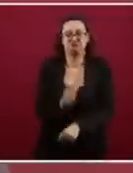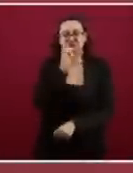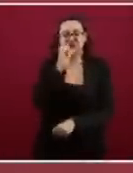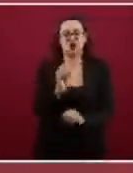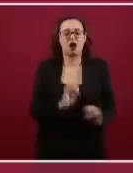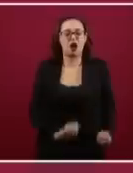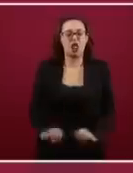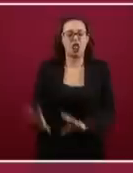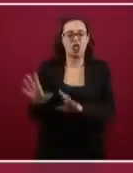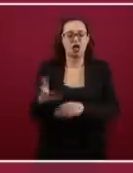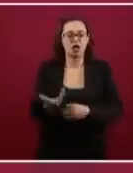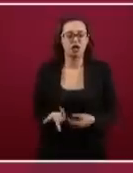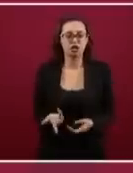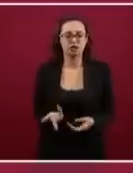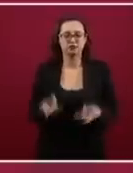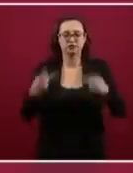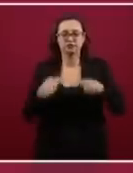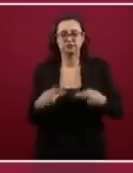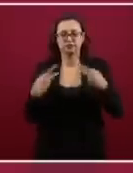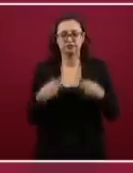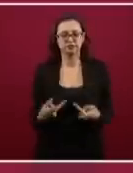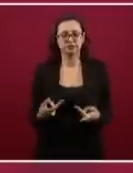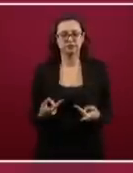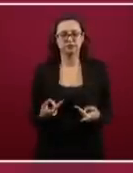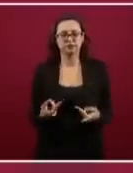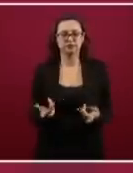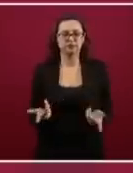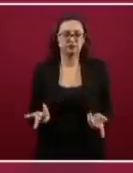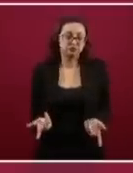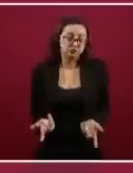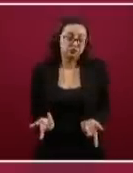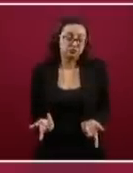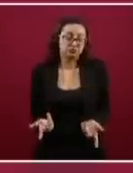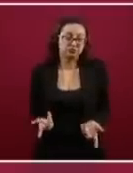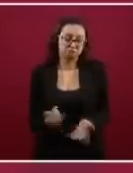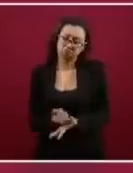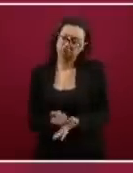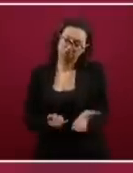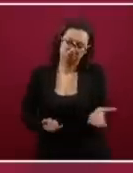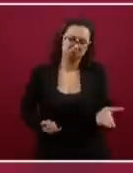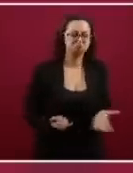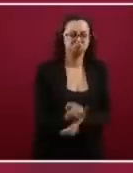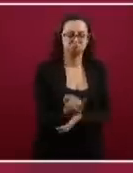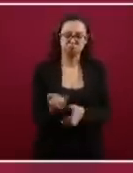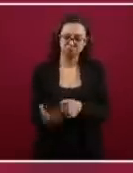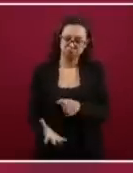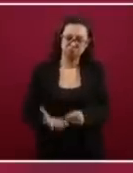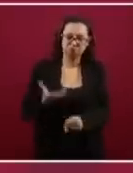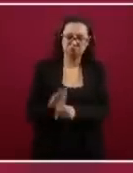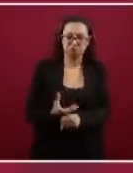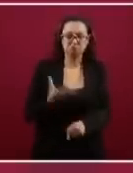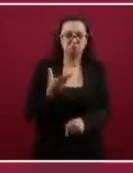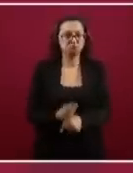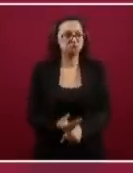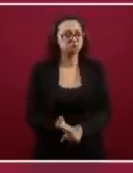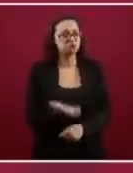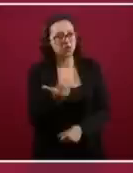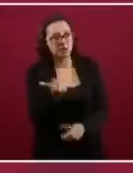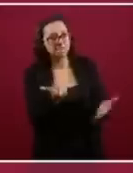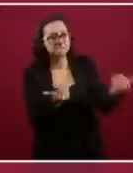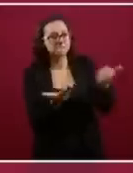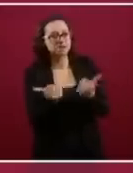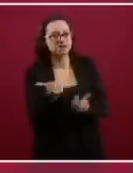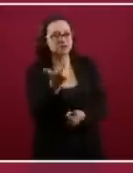la gente pues toma esta decisión, pide cooperación